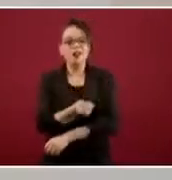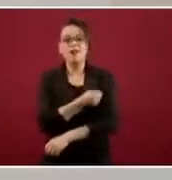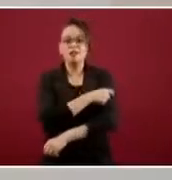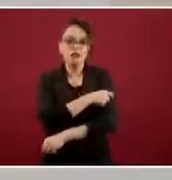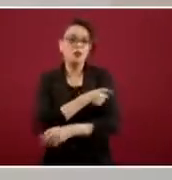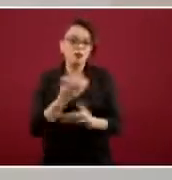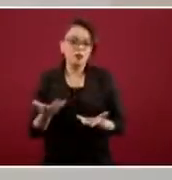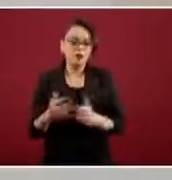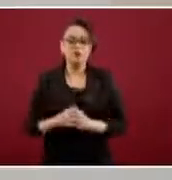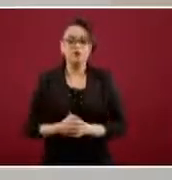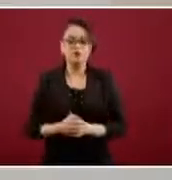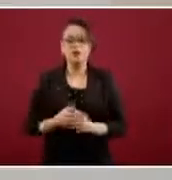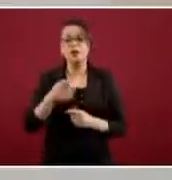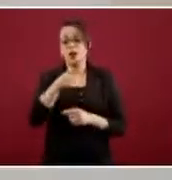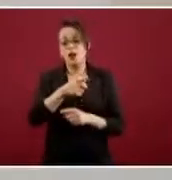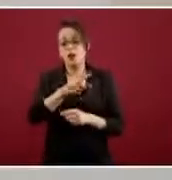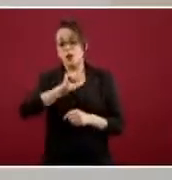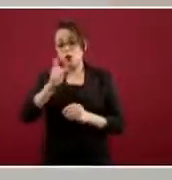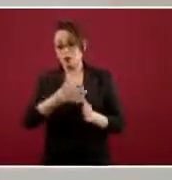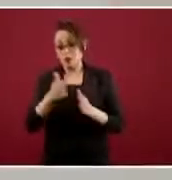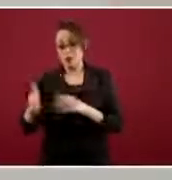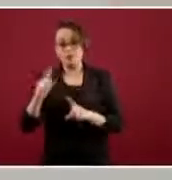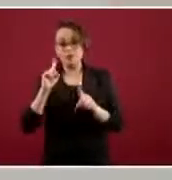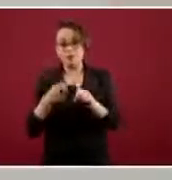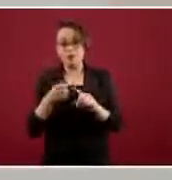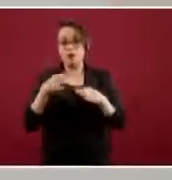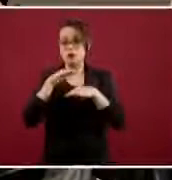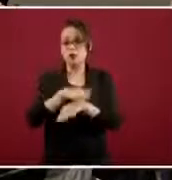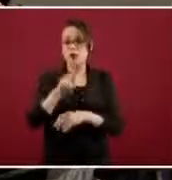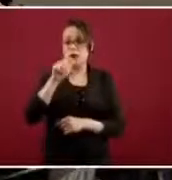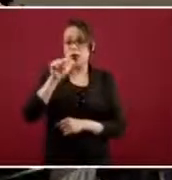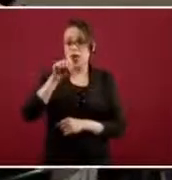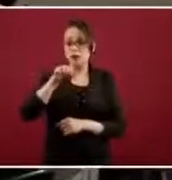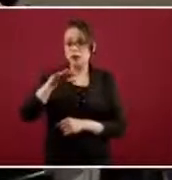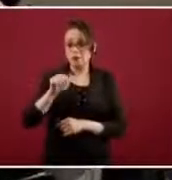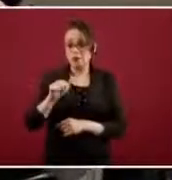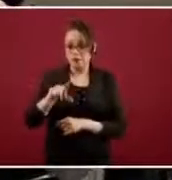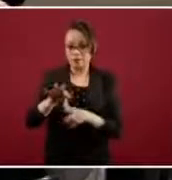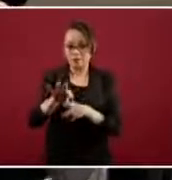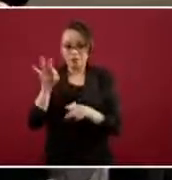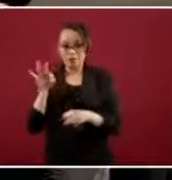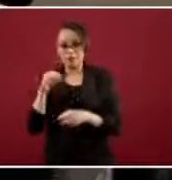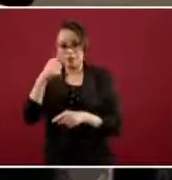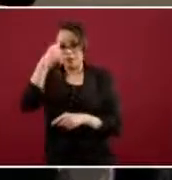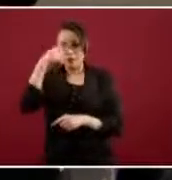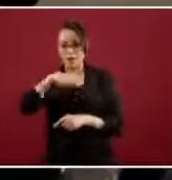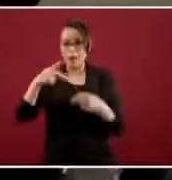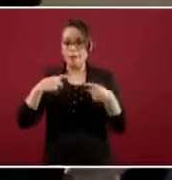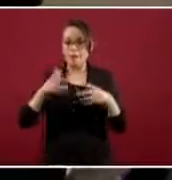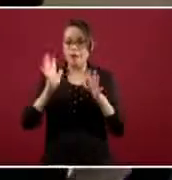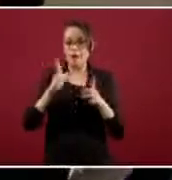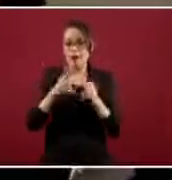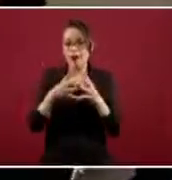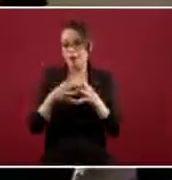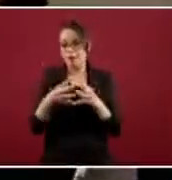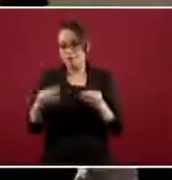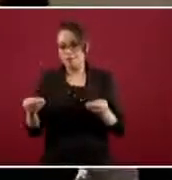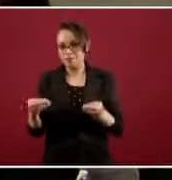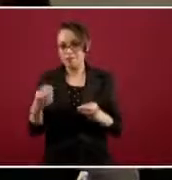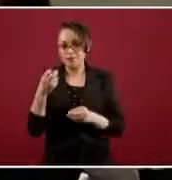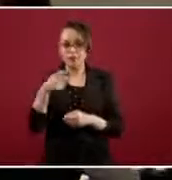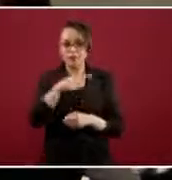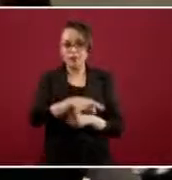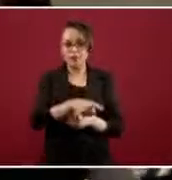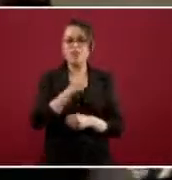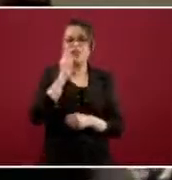el plasma de personas que ya se han recuperado con la esperanza de retomar del plasma, el plasma es el componente líquido de la sangre